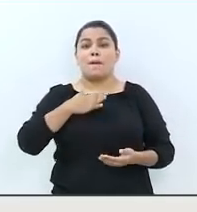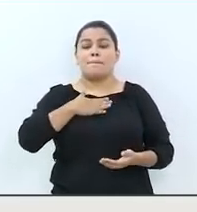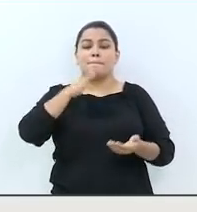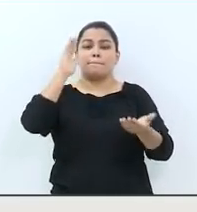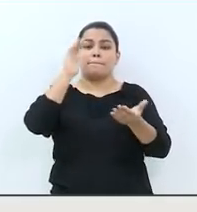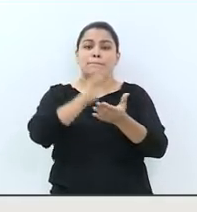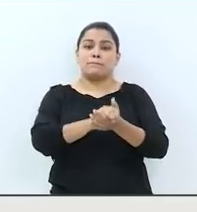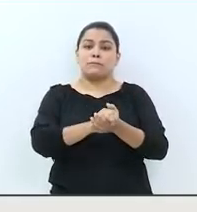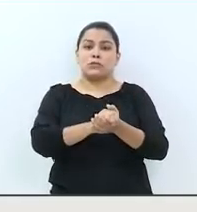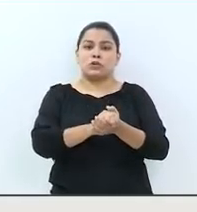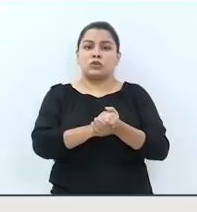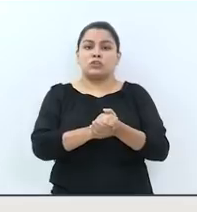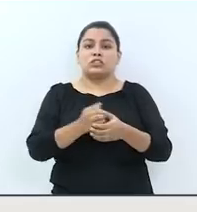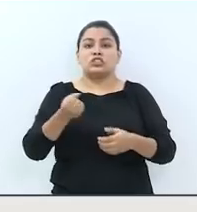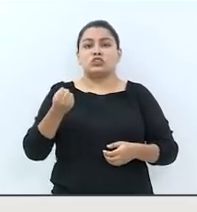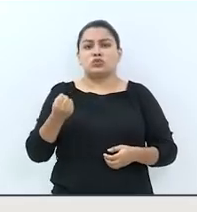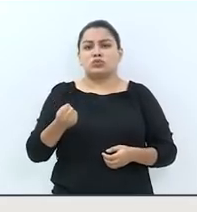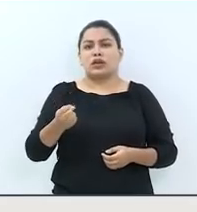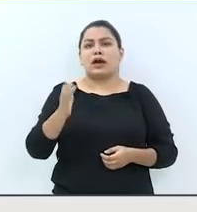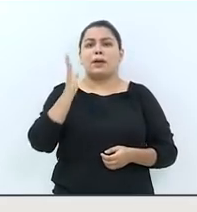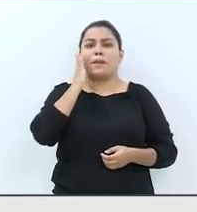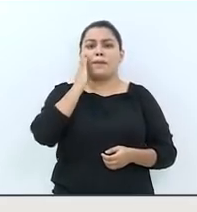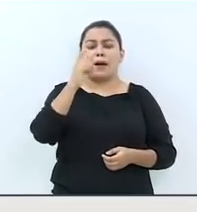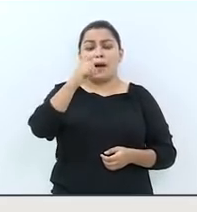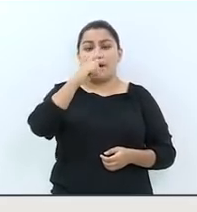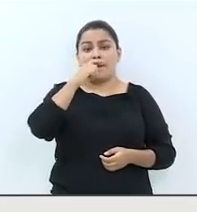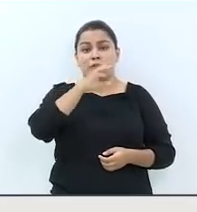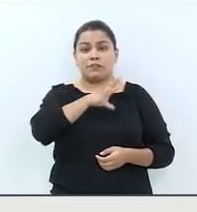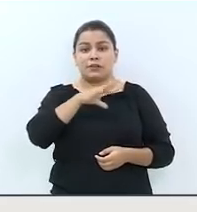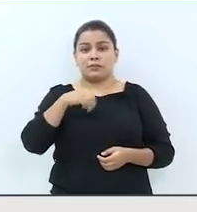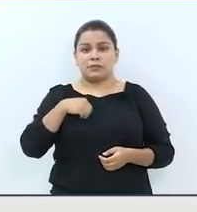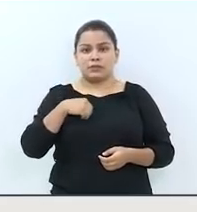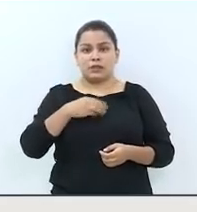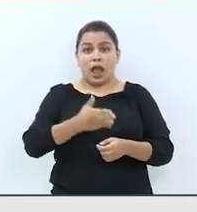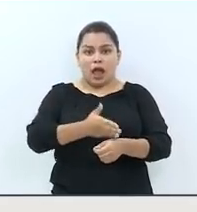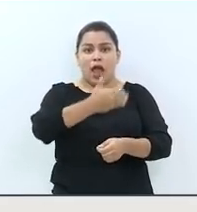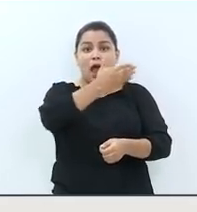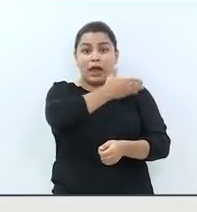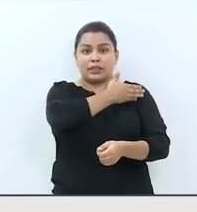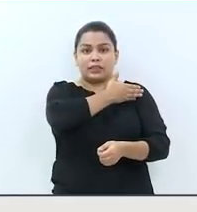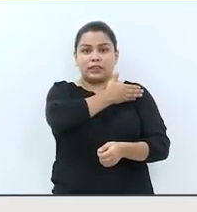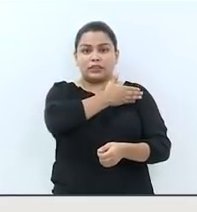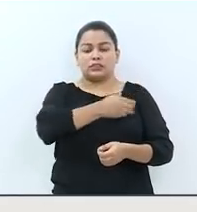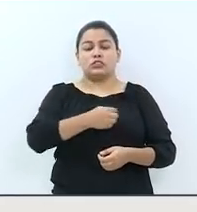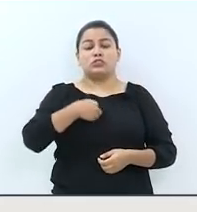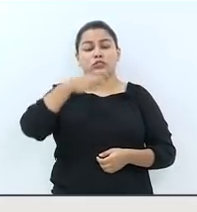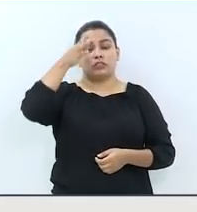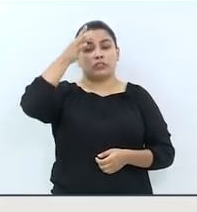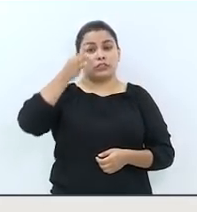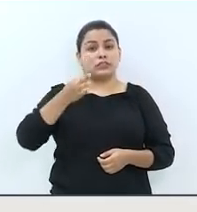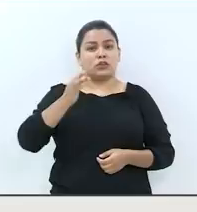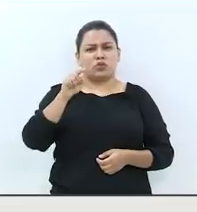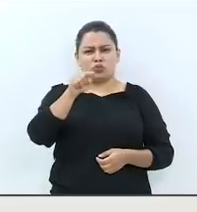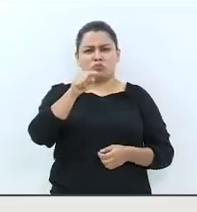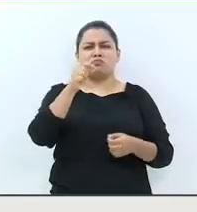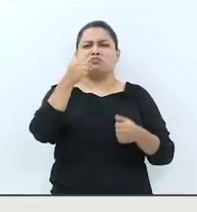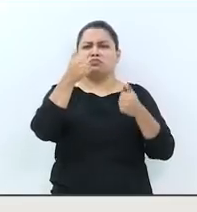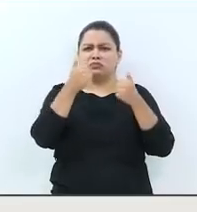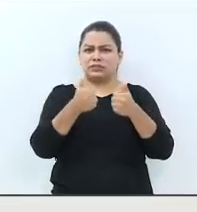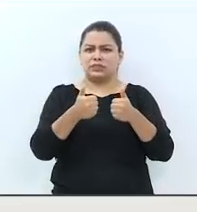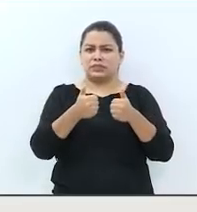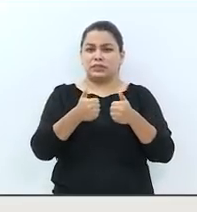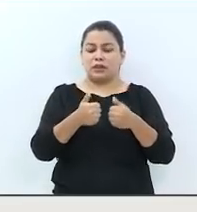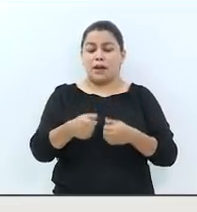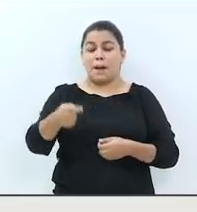mi esposa, con mis estudiantes, con una madre o padre de familia. Entonces, antes de llegar a esa parte, creo que lo que tú has dicho muy bien,